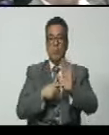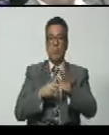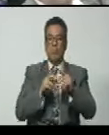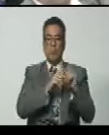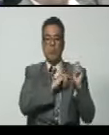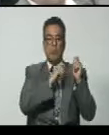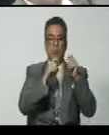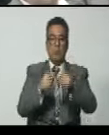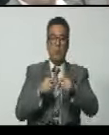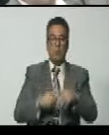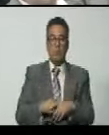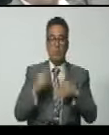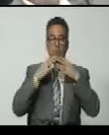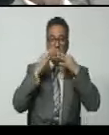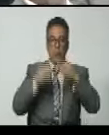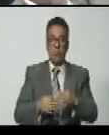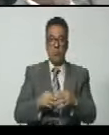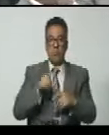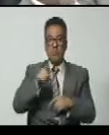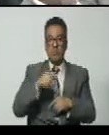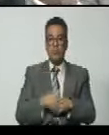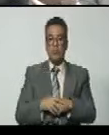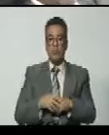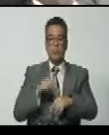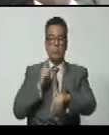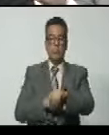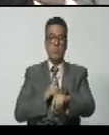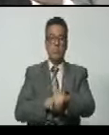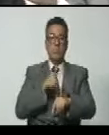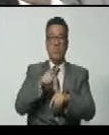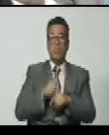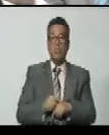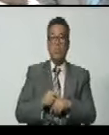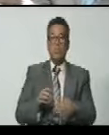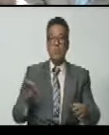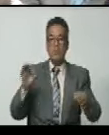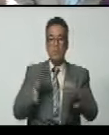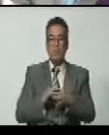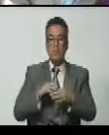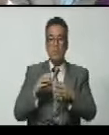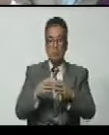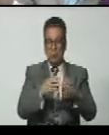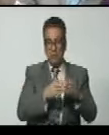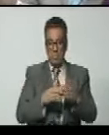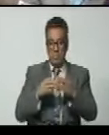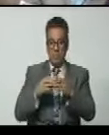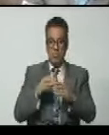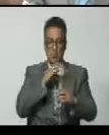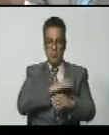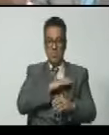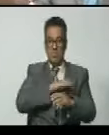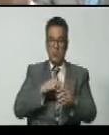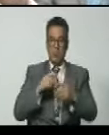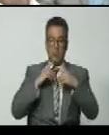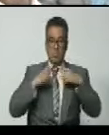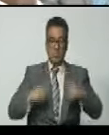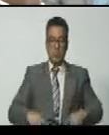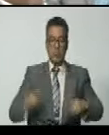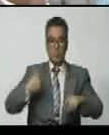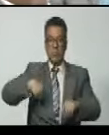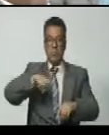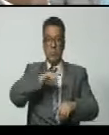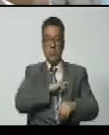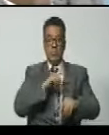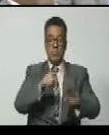designación. Es evidente que en este momento, en relación a la oficina del Comisionado de los Derechos Humanos, nosotros